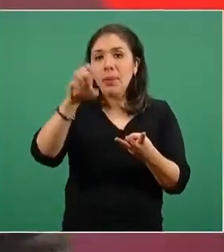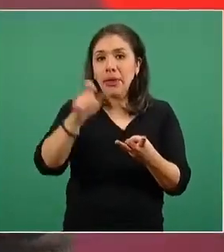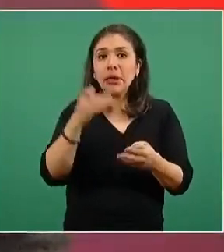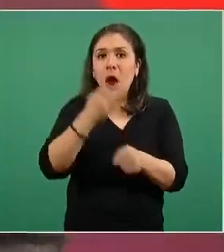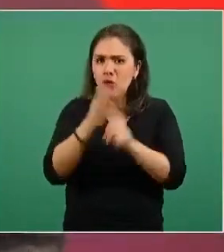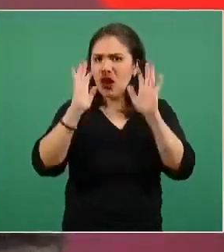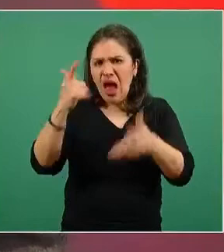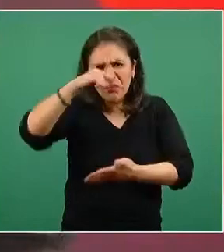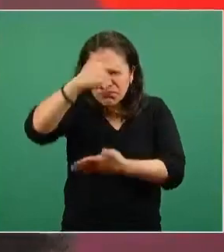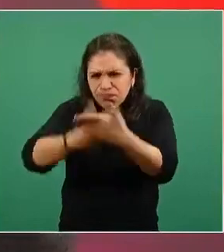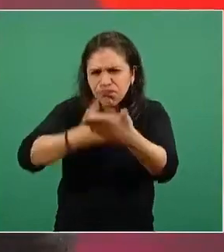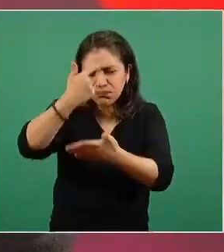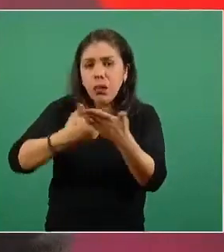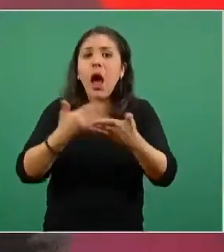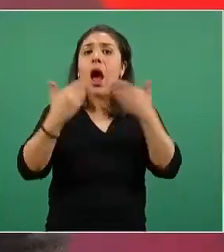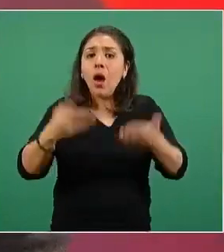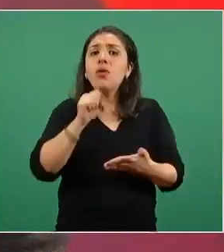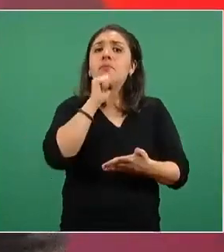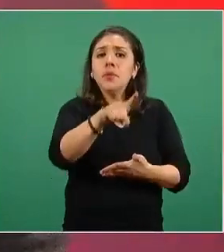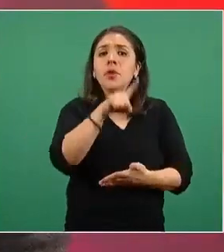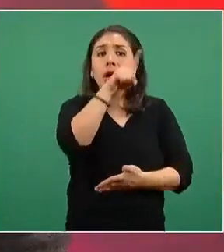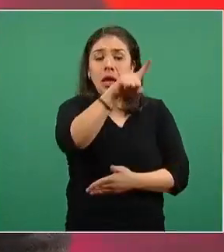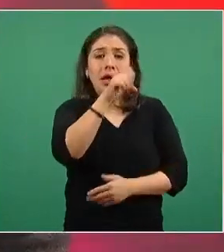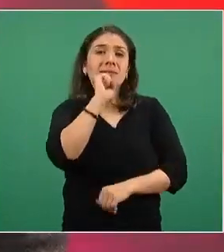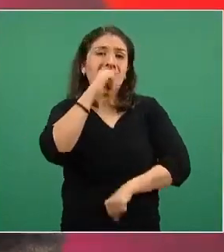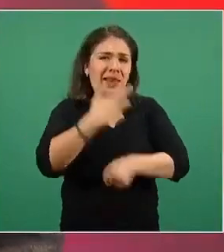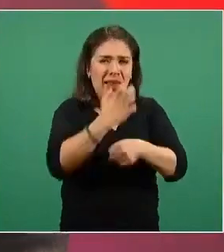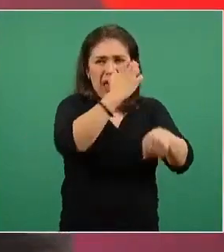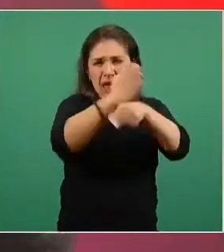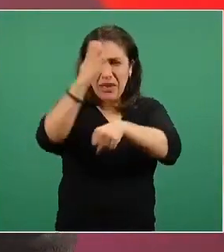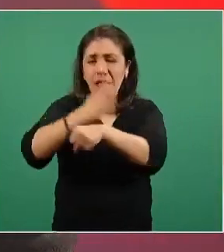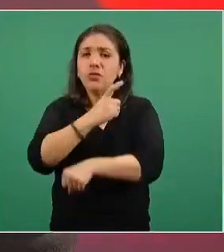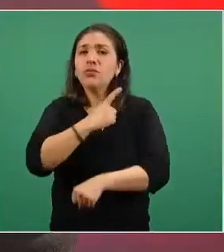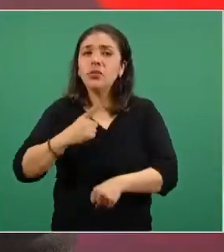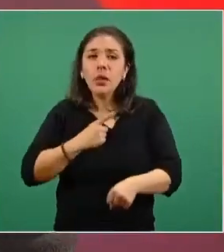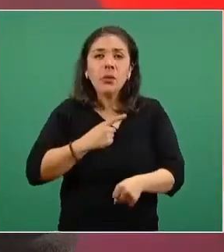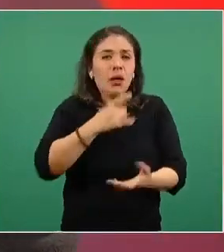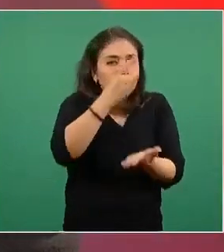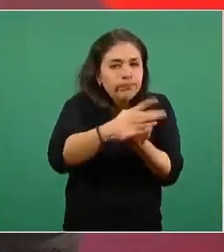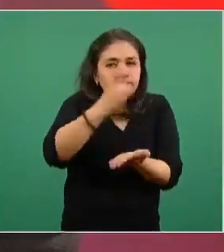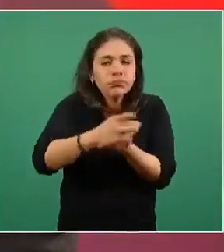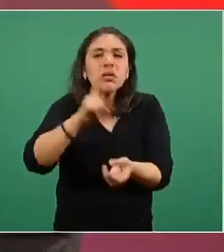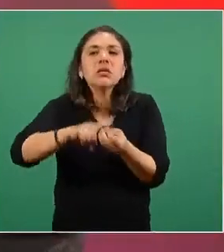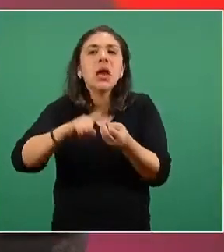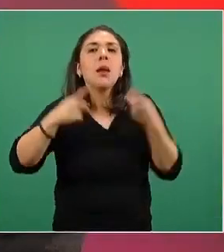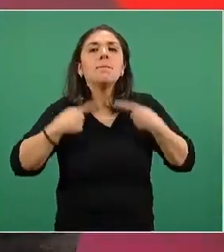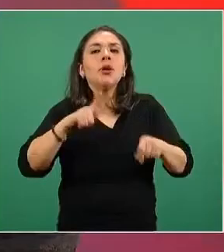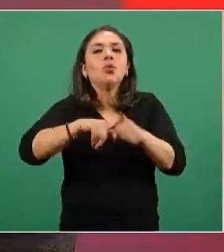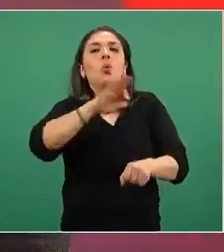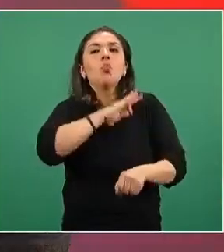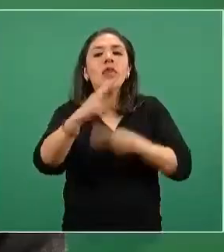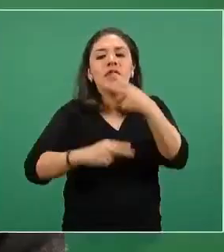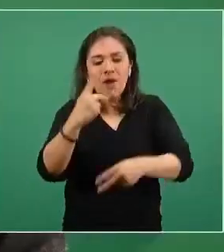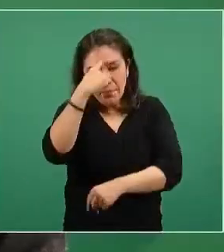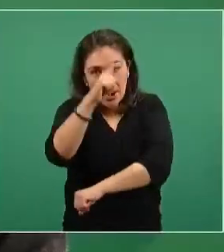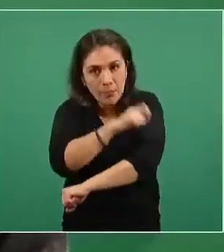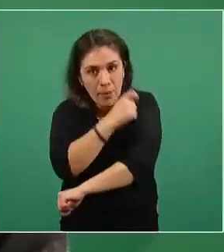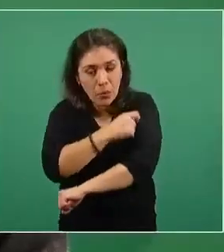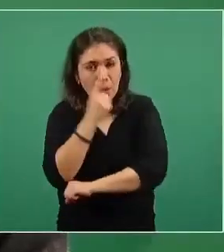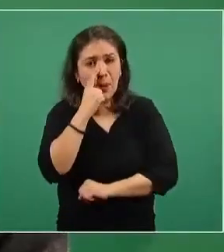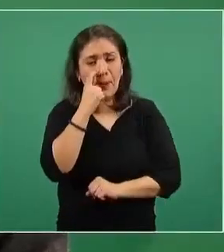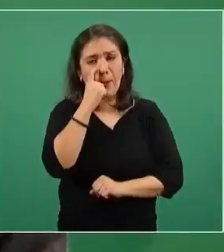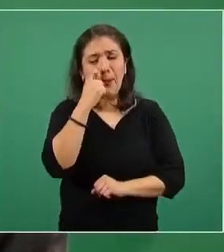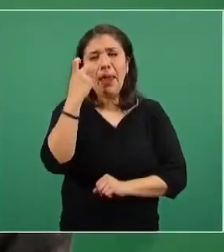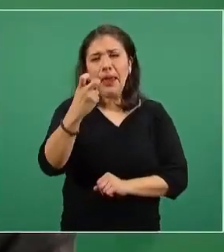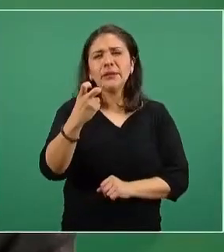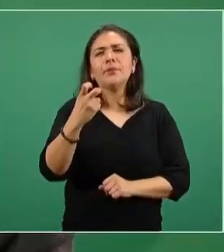integrando, pero ahora acordamos también que las secretarías estatales identificarán al personal vacunador. En las brigadas del operativo